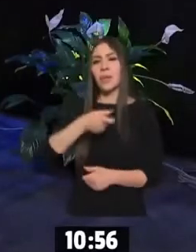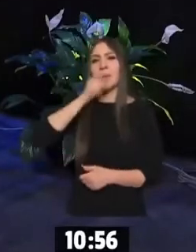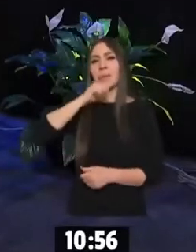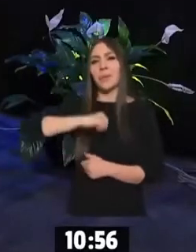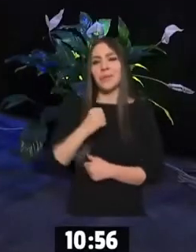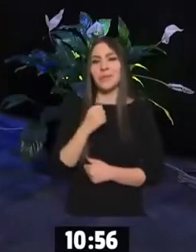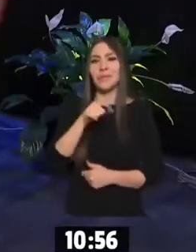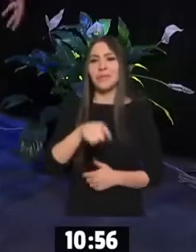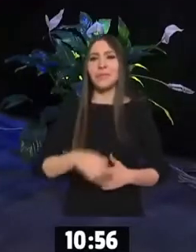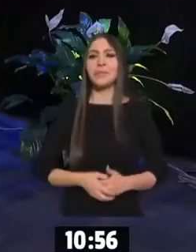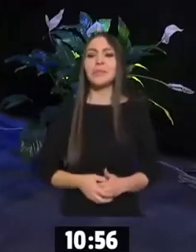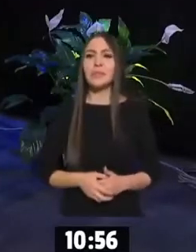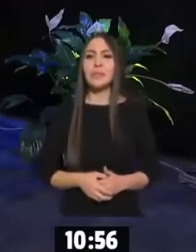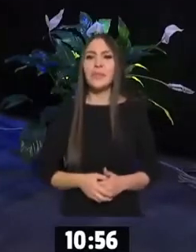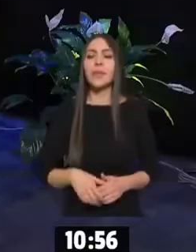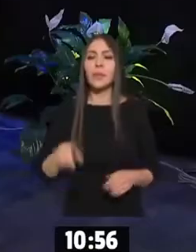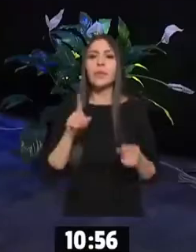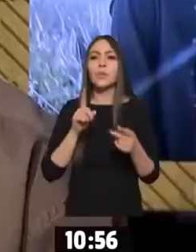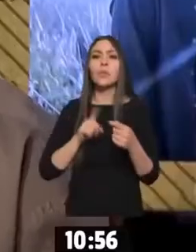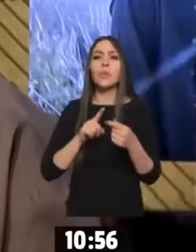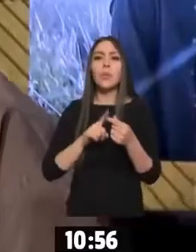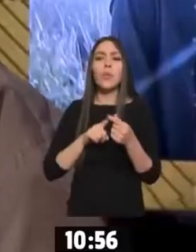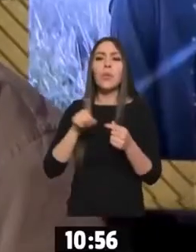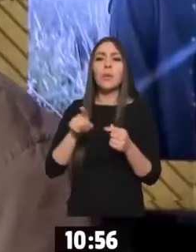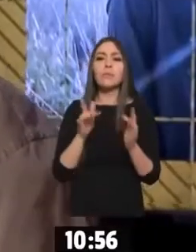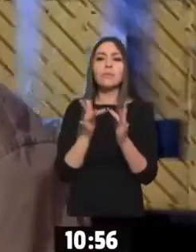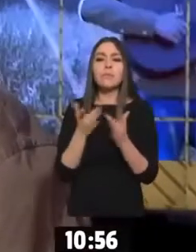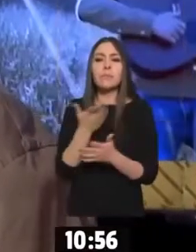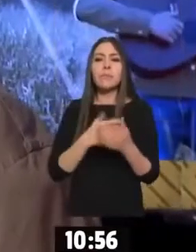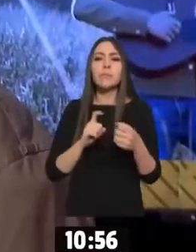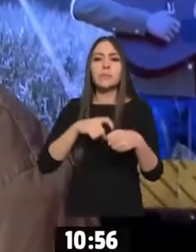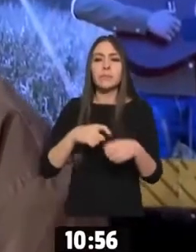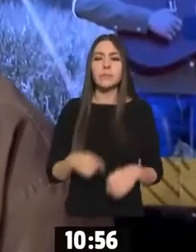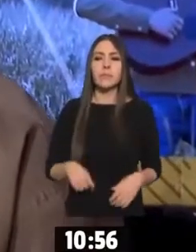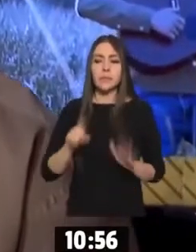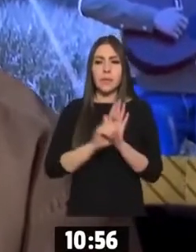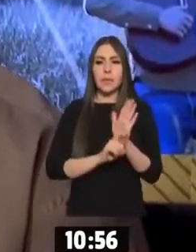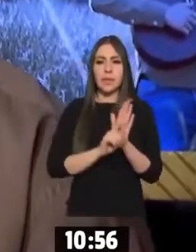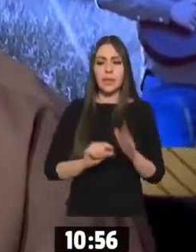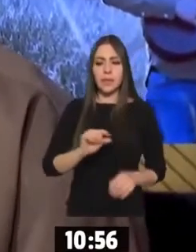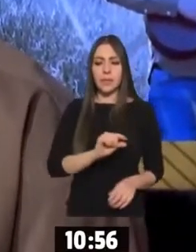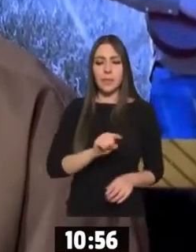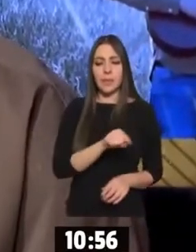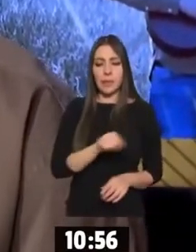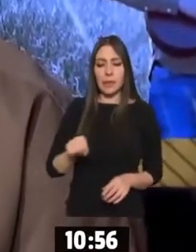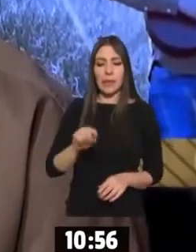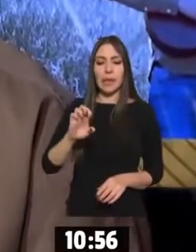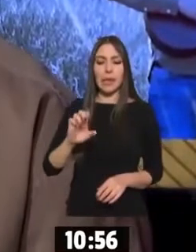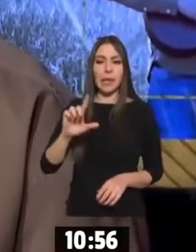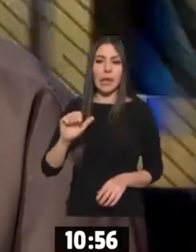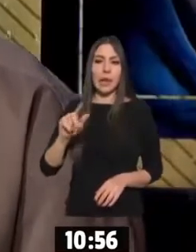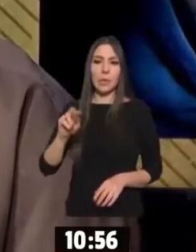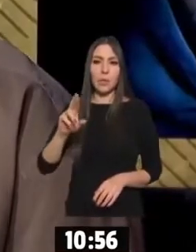Oye, para... ¿Te podemos seguir, el Arturo? En Instagram me pueden encontrar como guión bajo el Arturo y en todas las demás